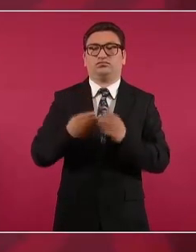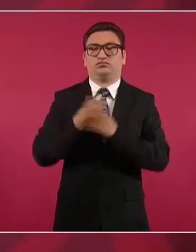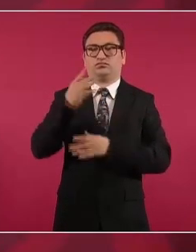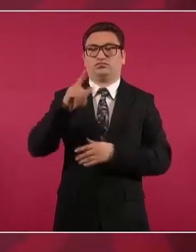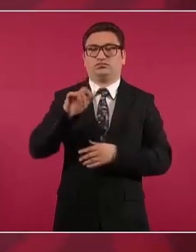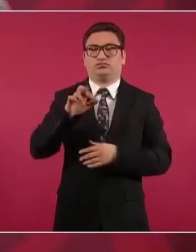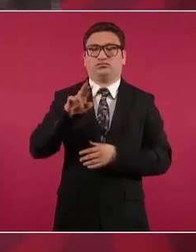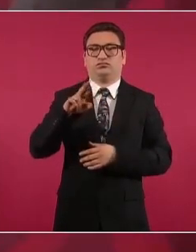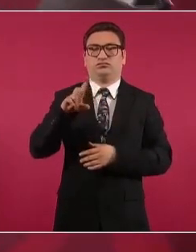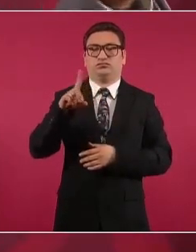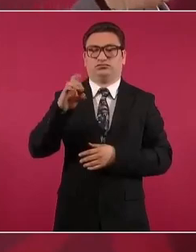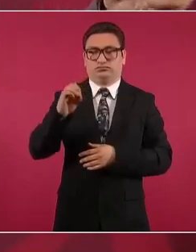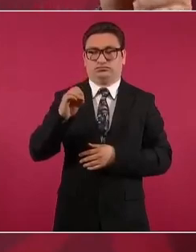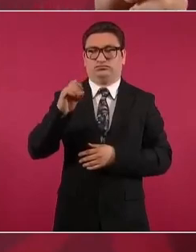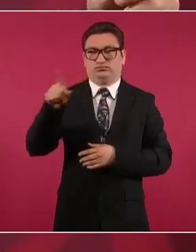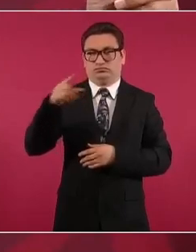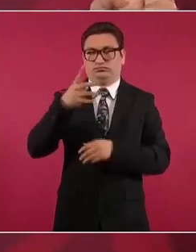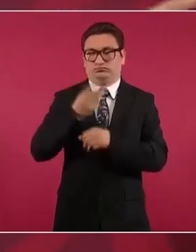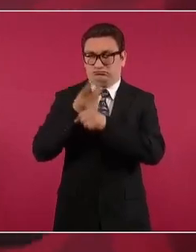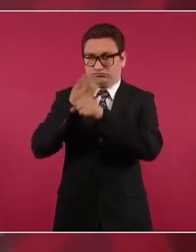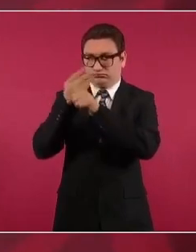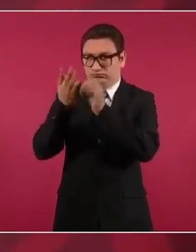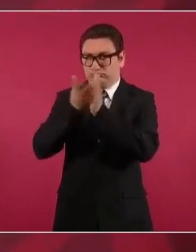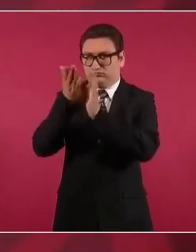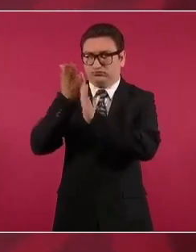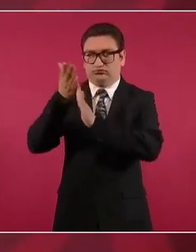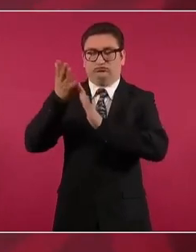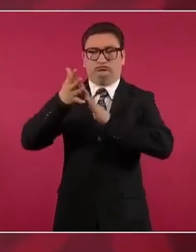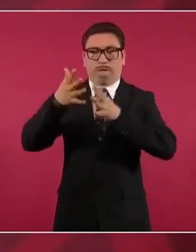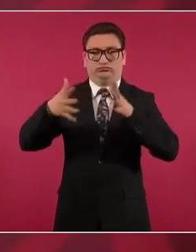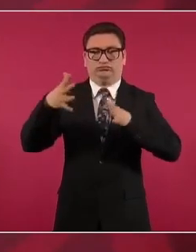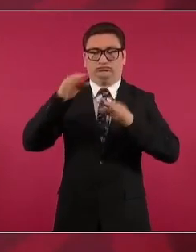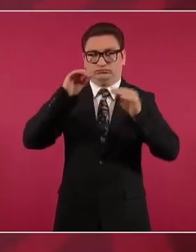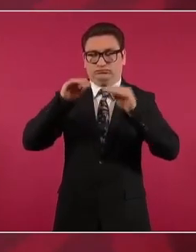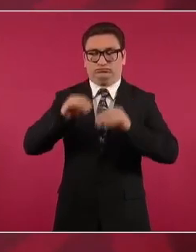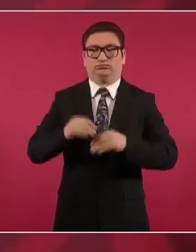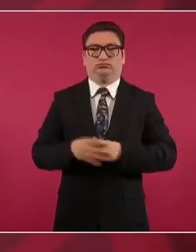Se va a construir un complejo